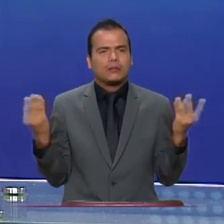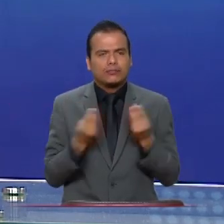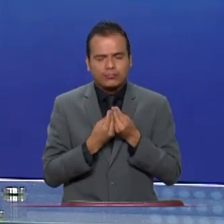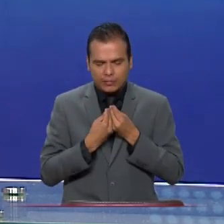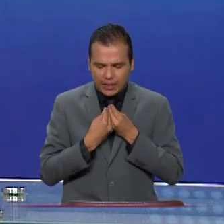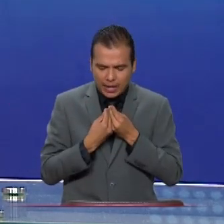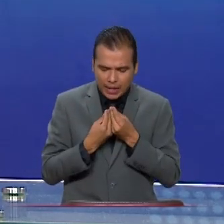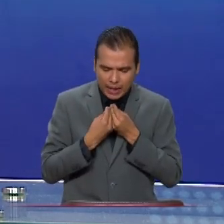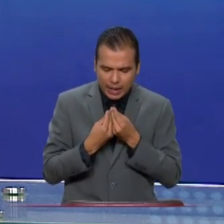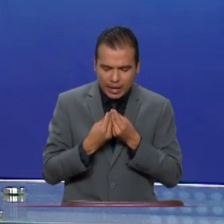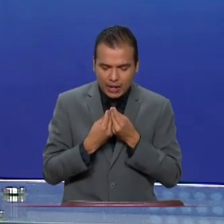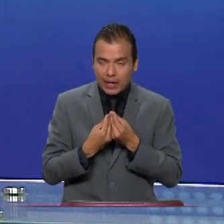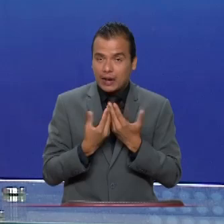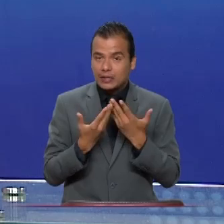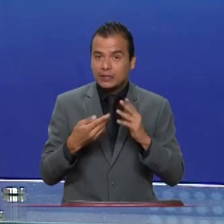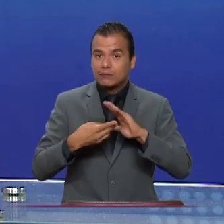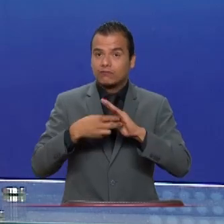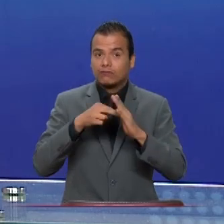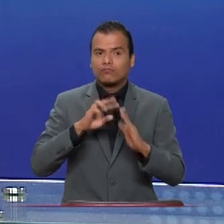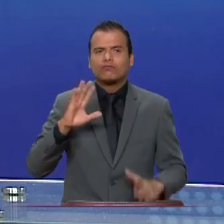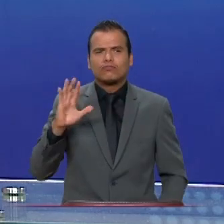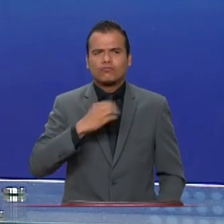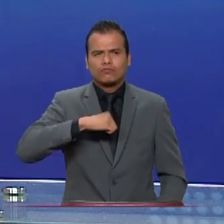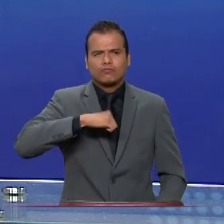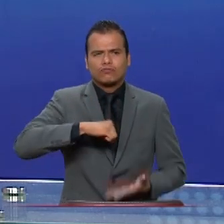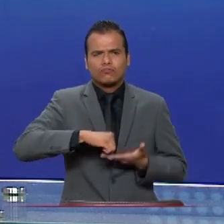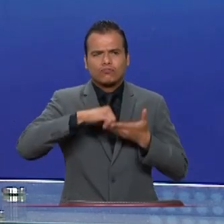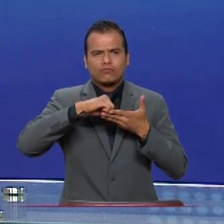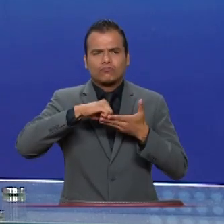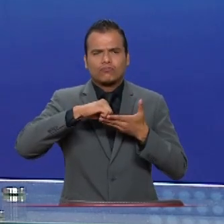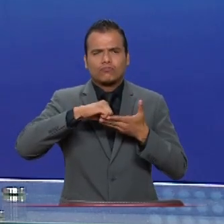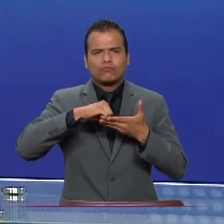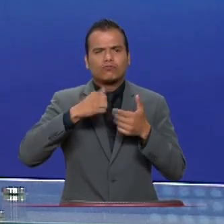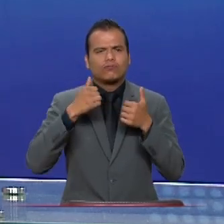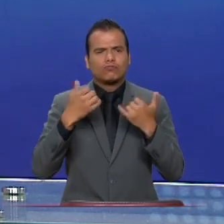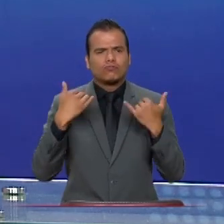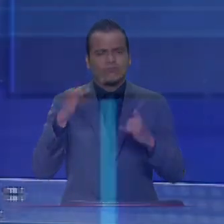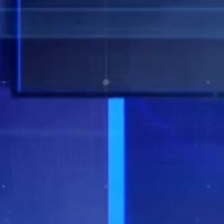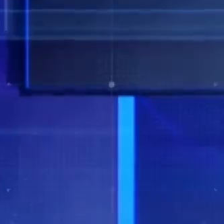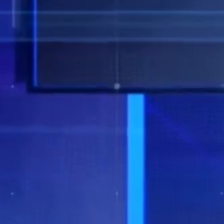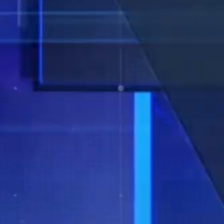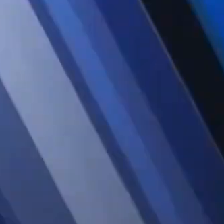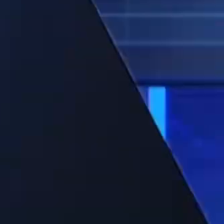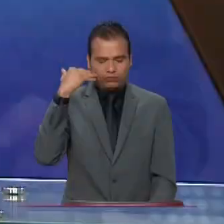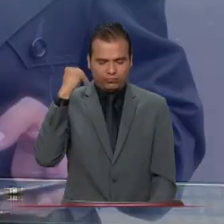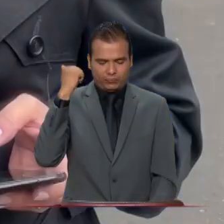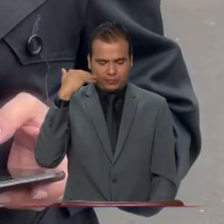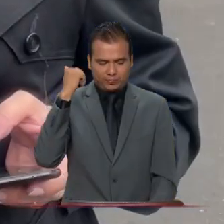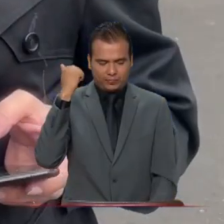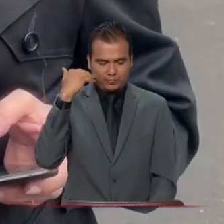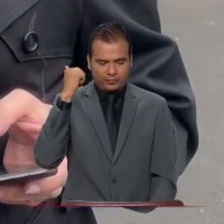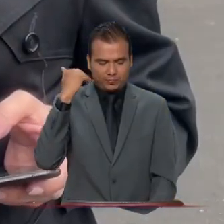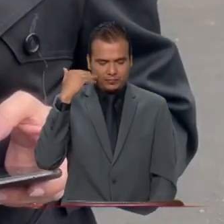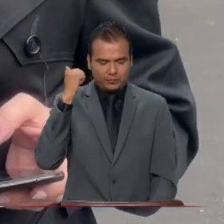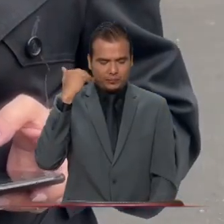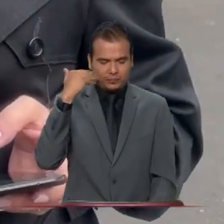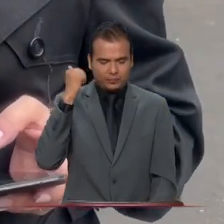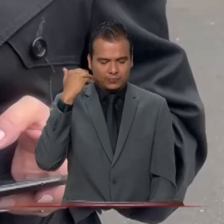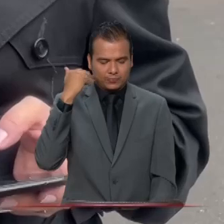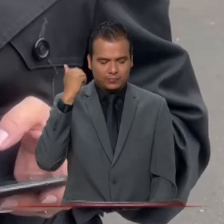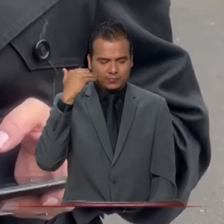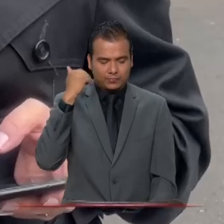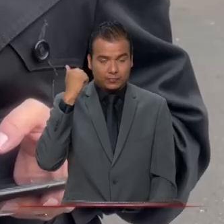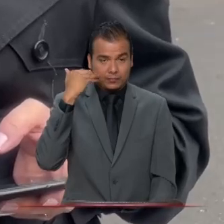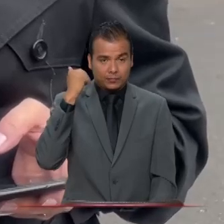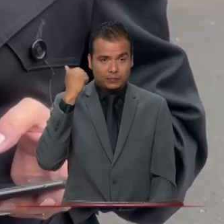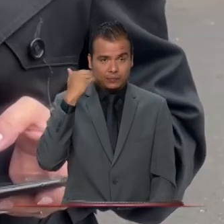y así garantizar sus derechos. Volvemos con Karen López en Bogotá. Karen, ¿qué quedó pactado en el acta firmada por las partes? De